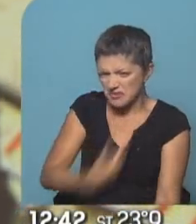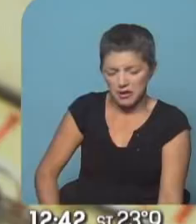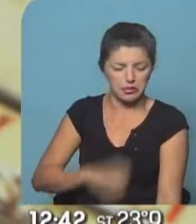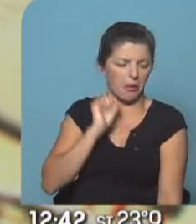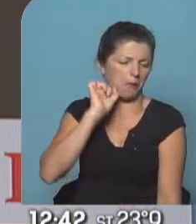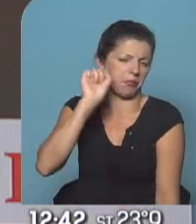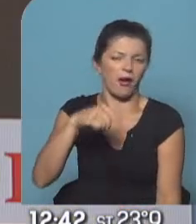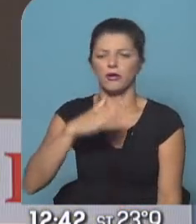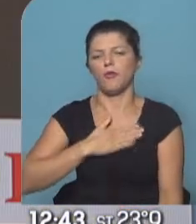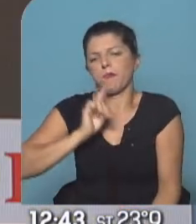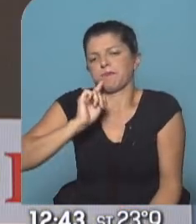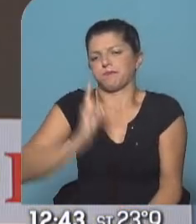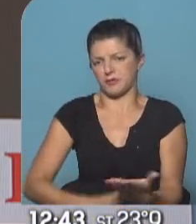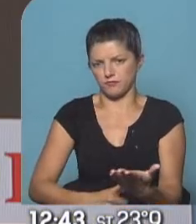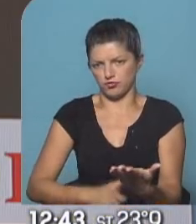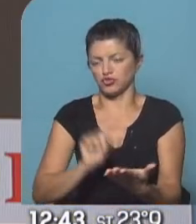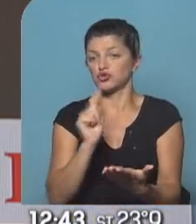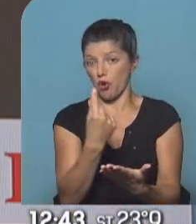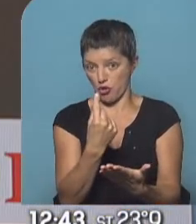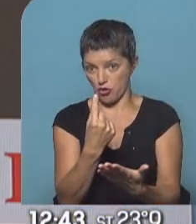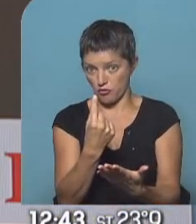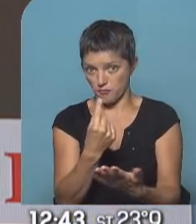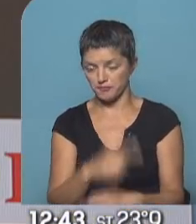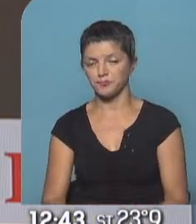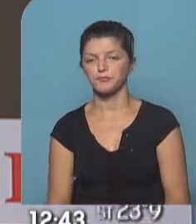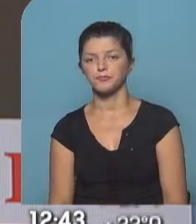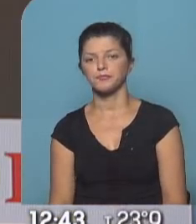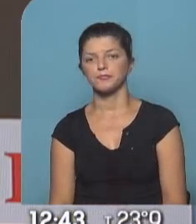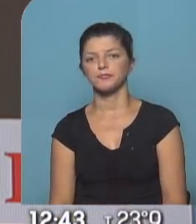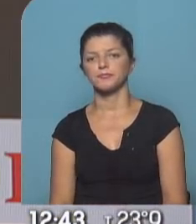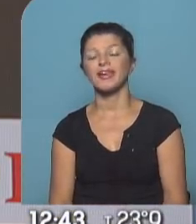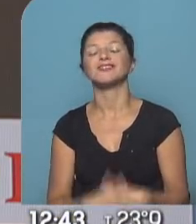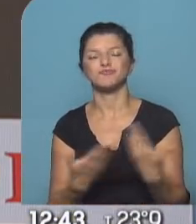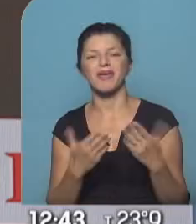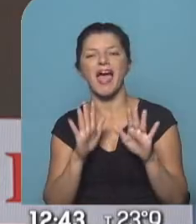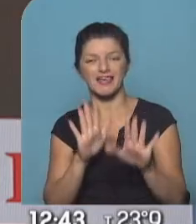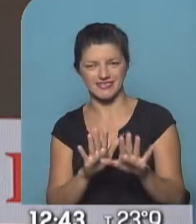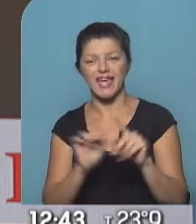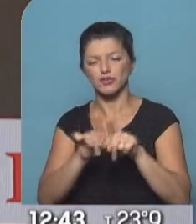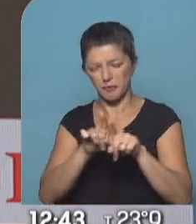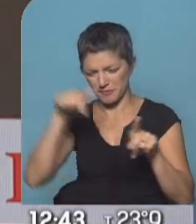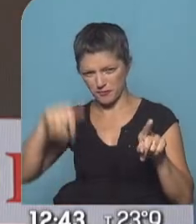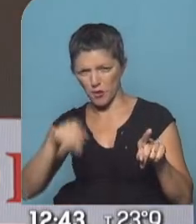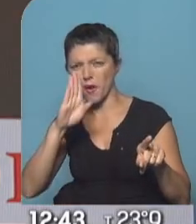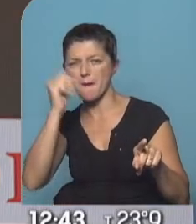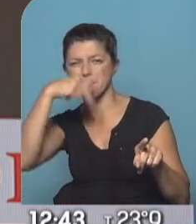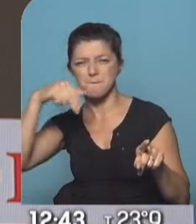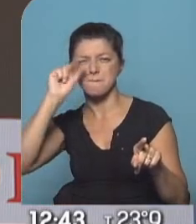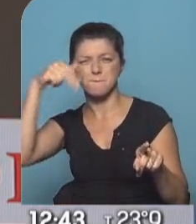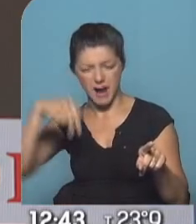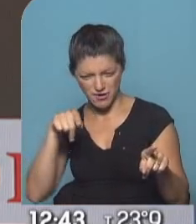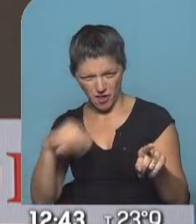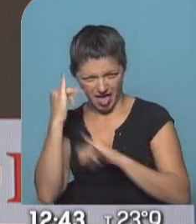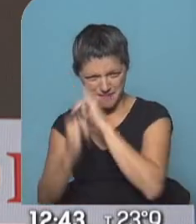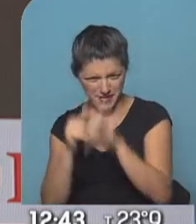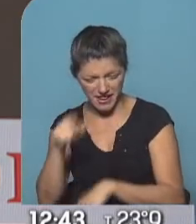sus decisiones en soledad. Y es también un poco lo que deja trascender Bannon. Lo que deja trascender Bannon es que es